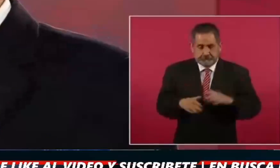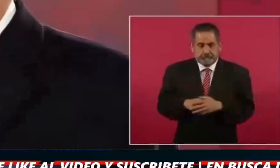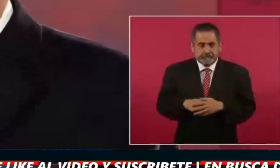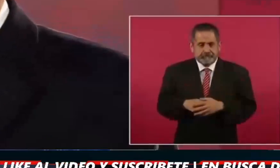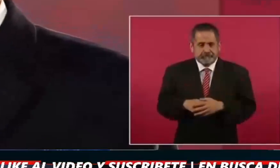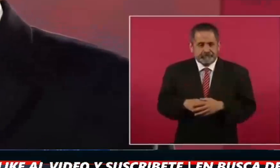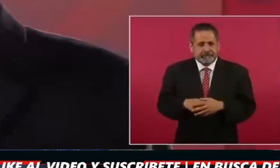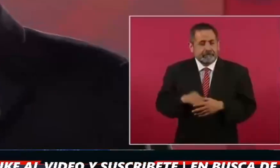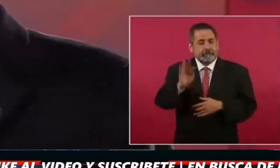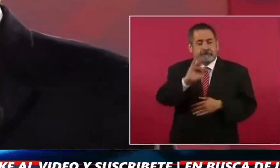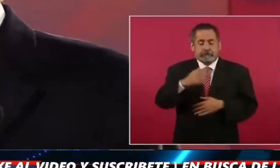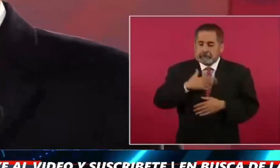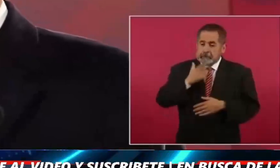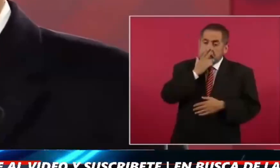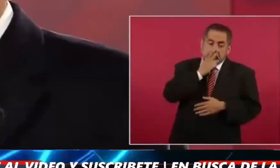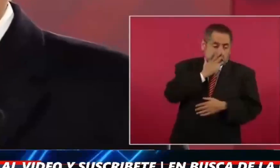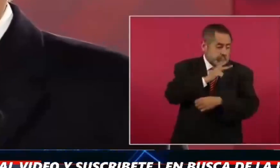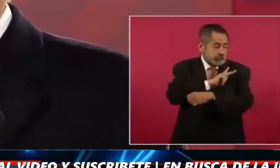tiene demasiado apego al poder